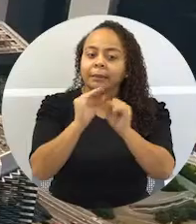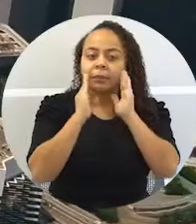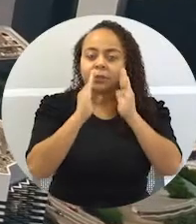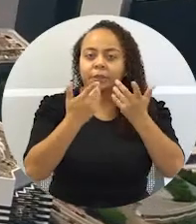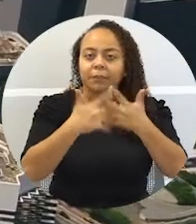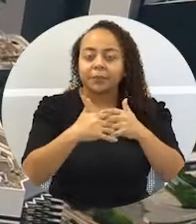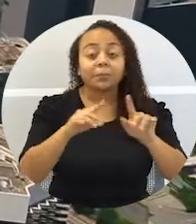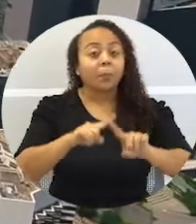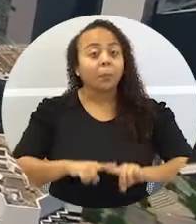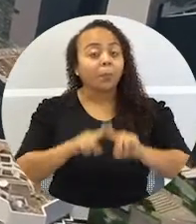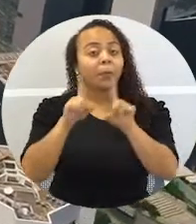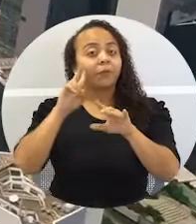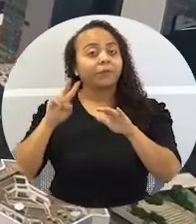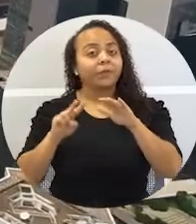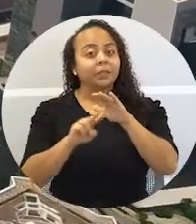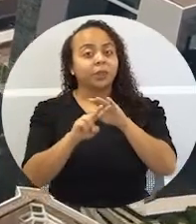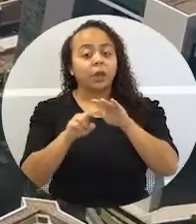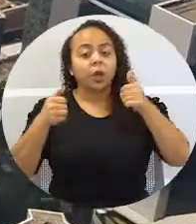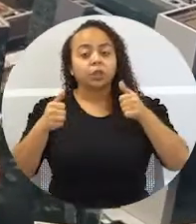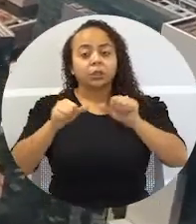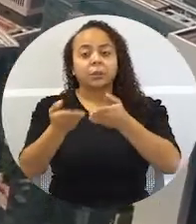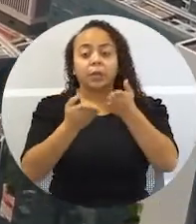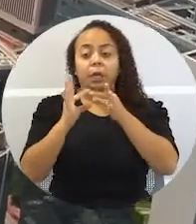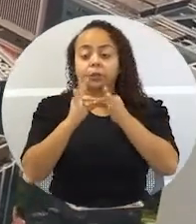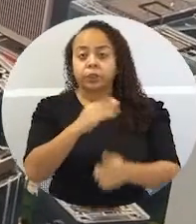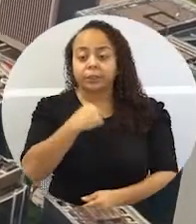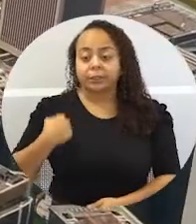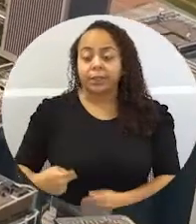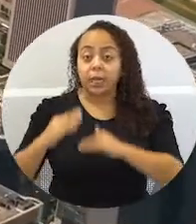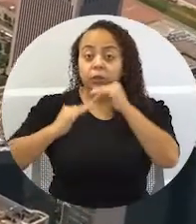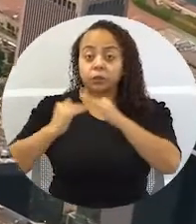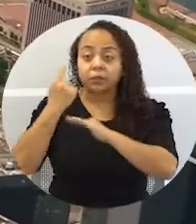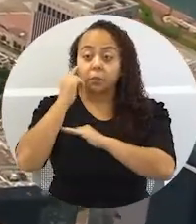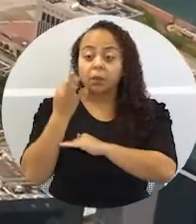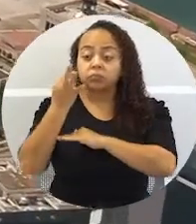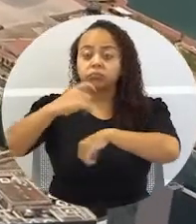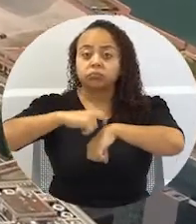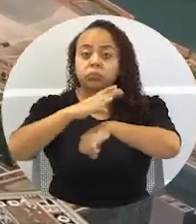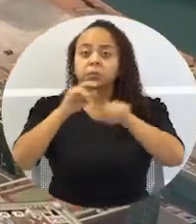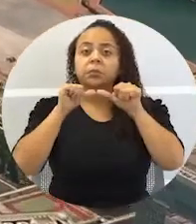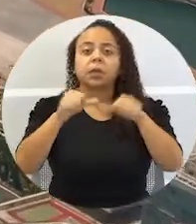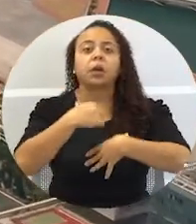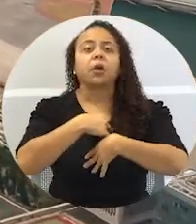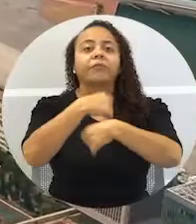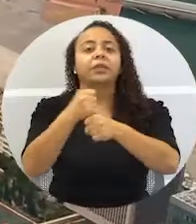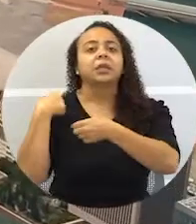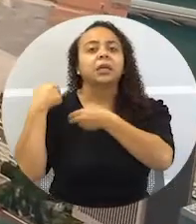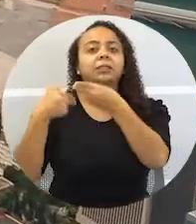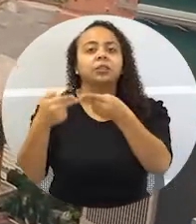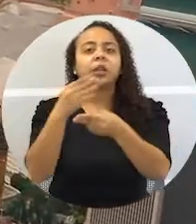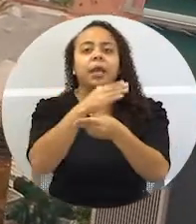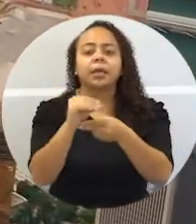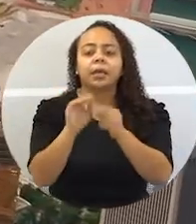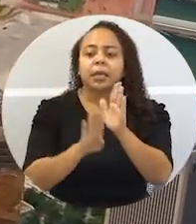empresas sin embargo la visión del consenso del mercado sobre china es constructiva hacia largo plazo y se mantiene la confianza en la historia y objetivo